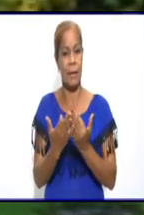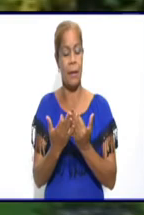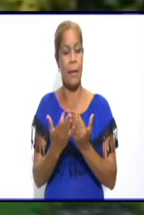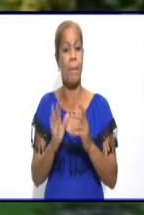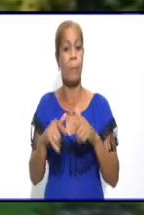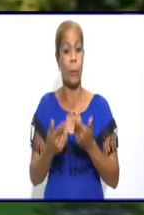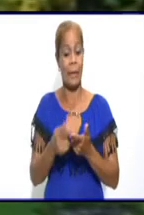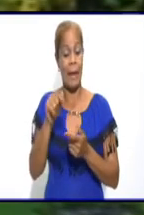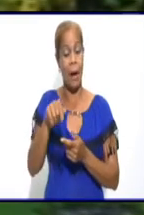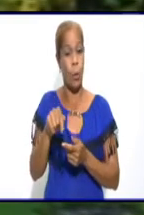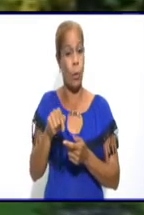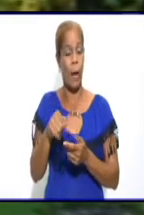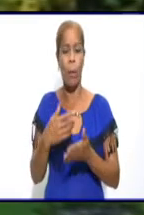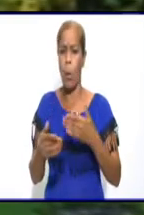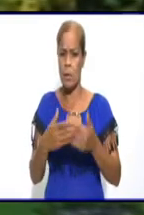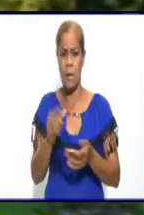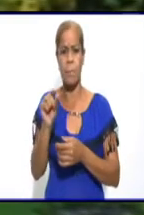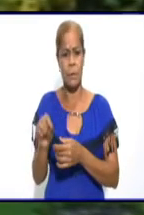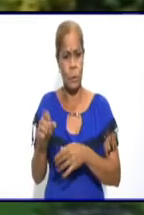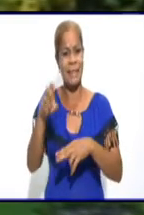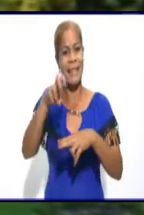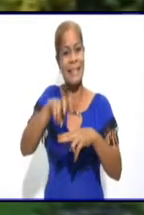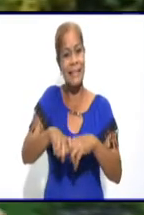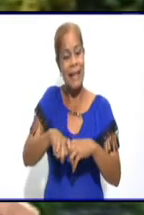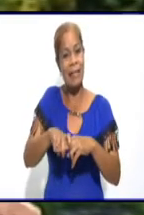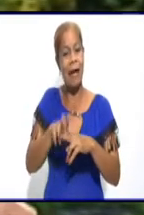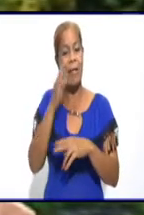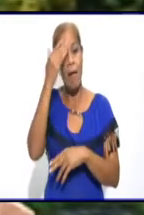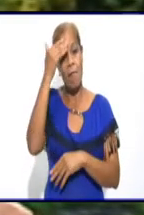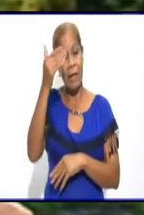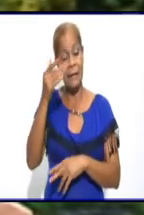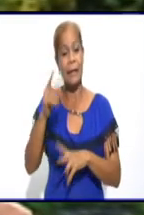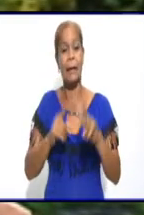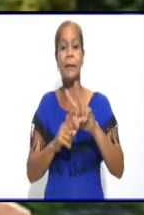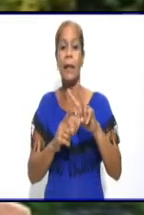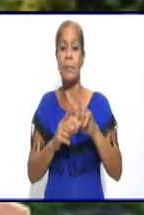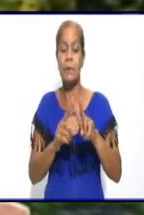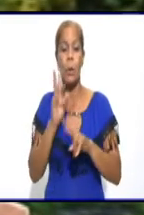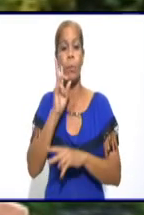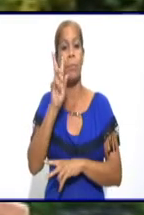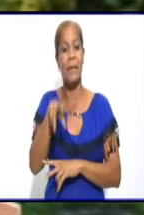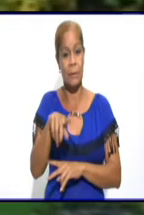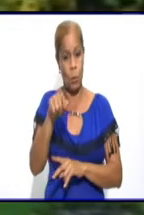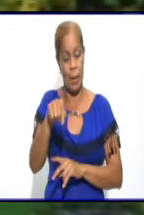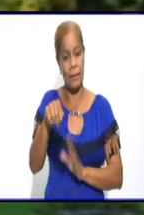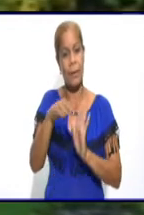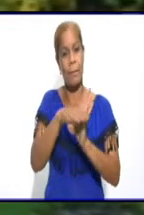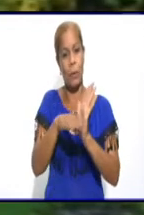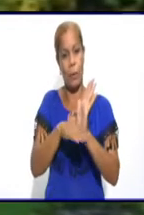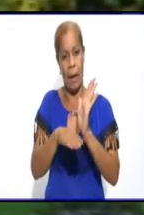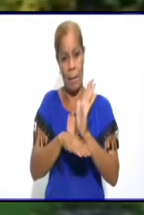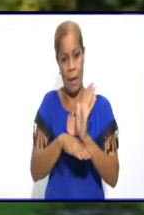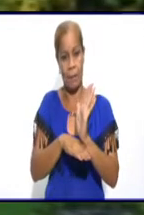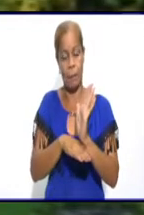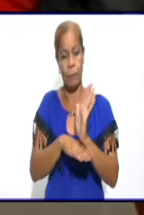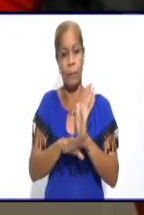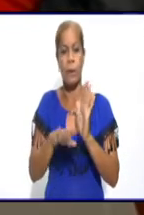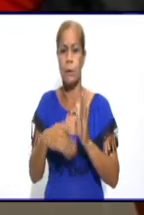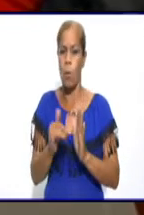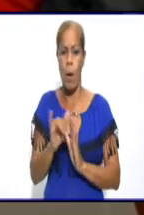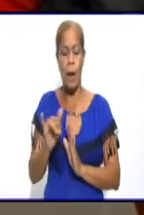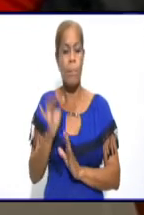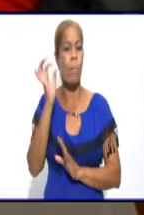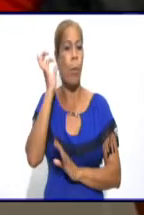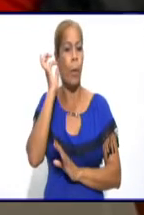personas de la tercera edad que son mucho más vulnerables a la cob y 19 nos están viendo cama de casas